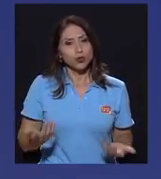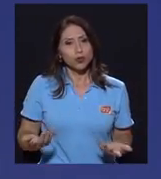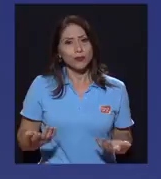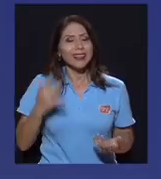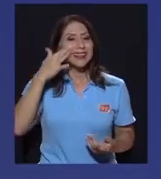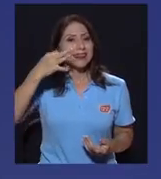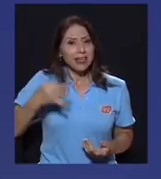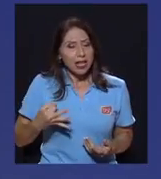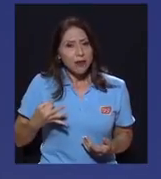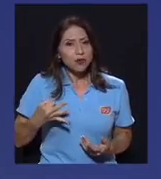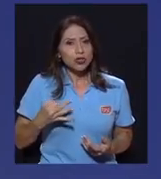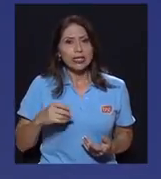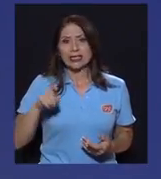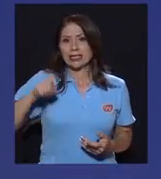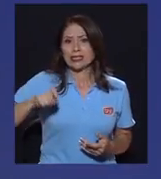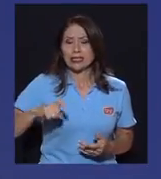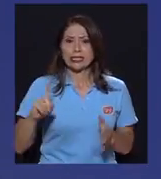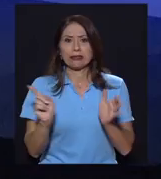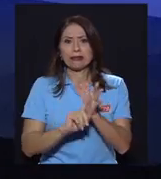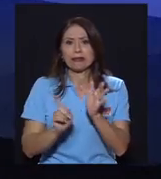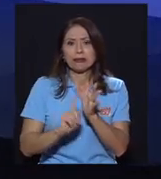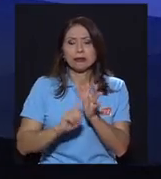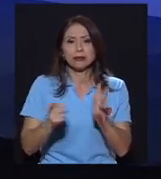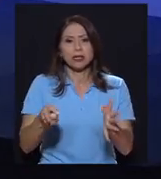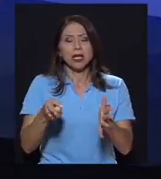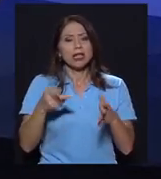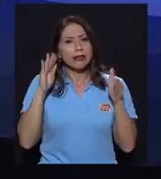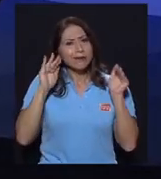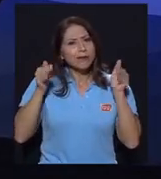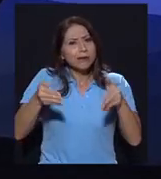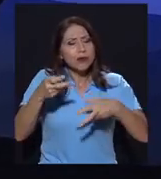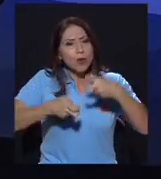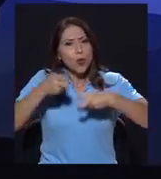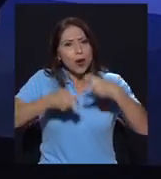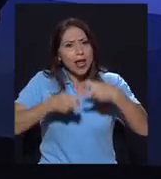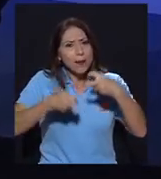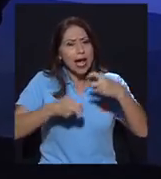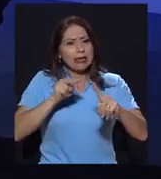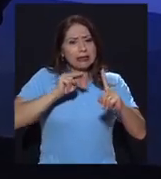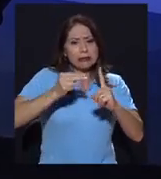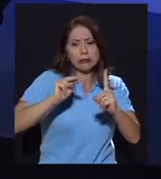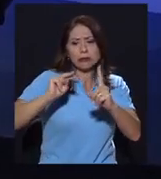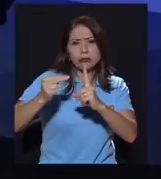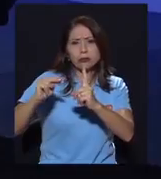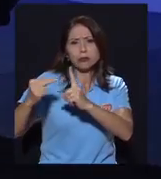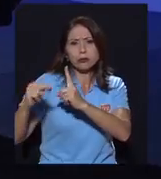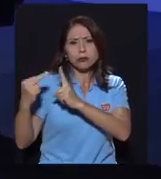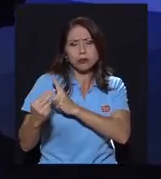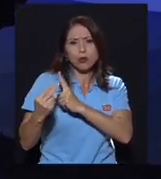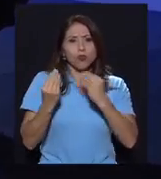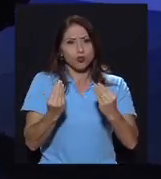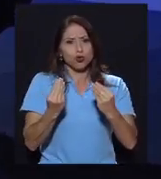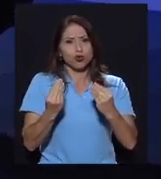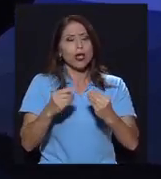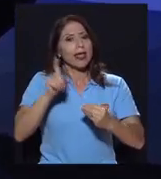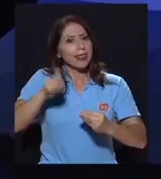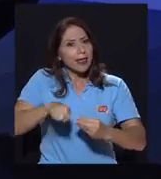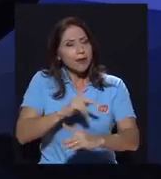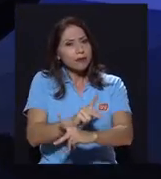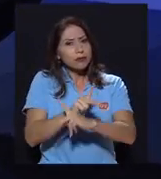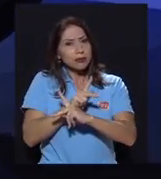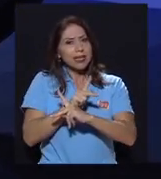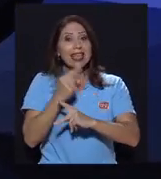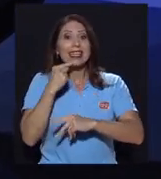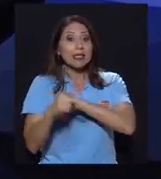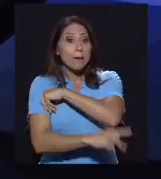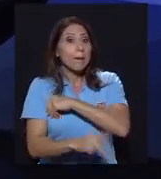creemos en la urgencia de acometer el problema desde múltiples aristas obviamente uno tiene que ser la prevención tiene que el